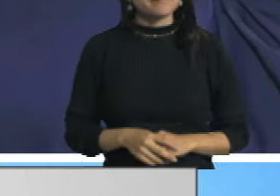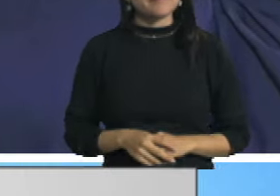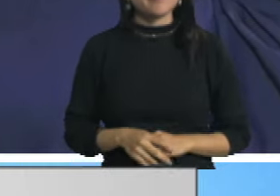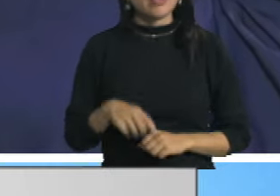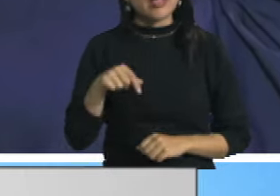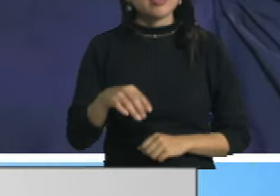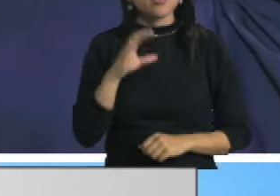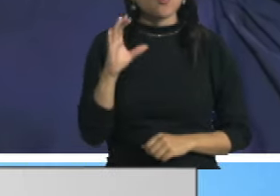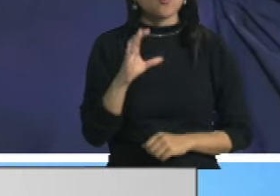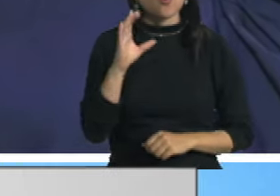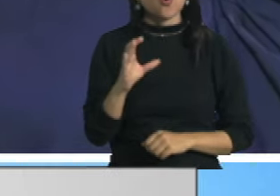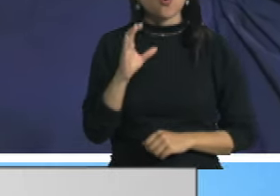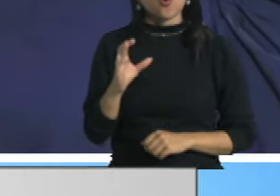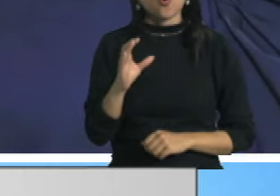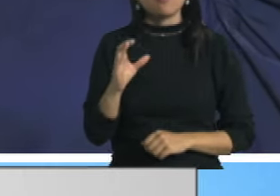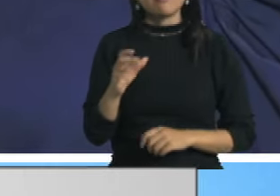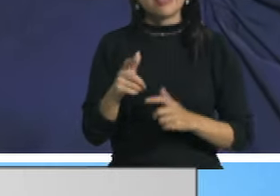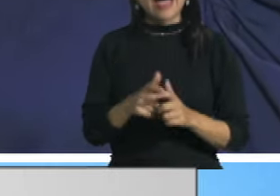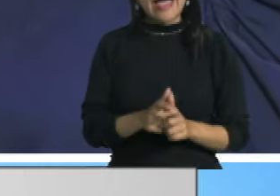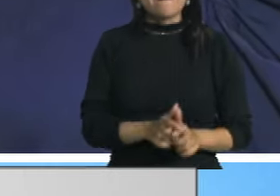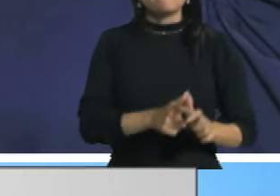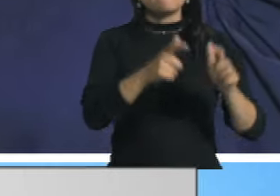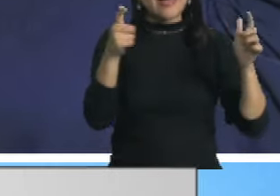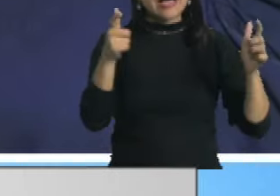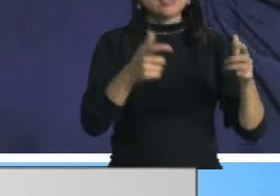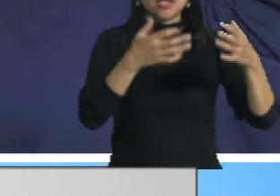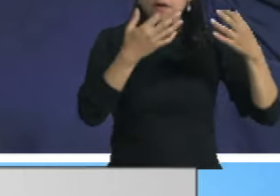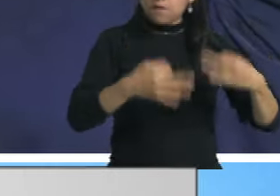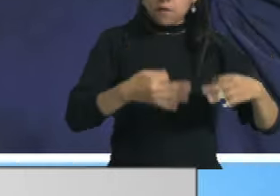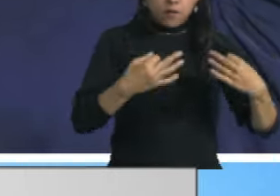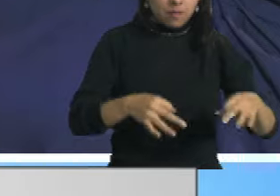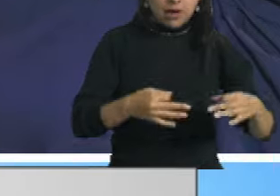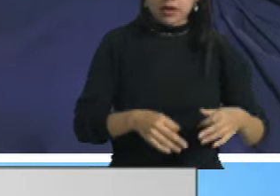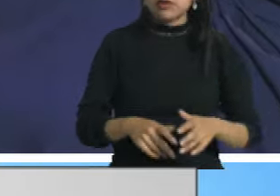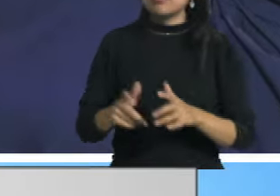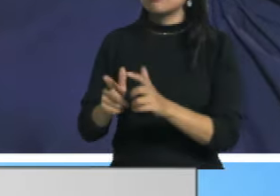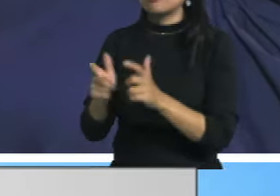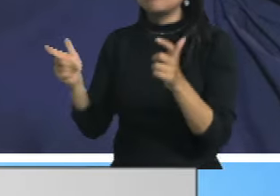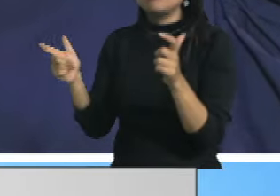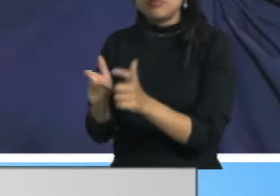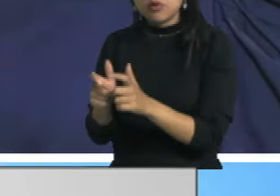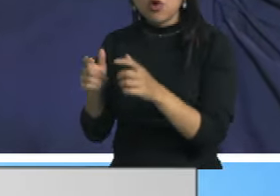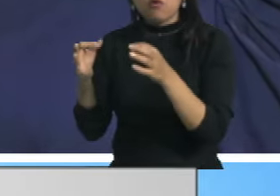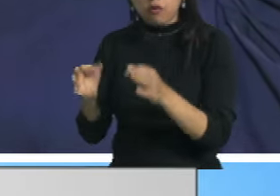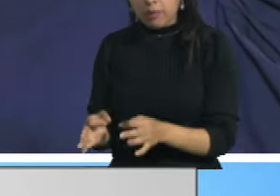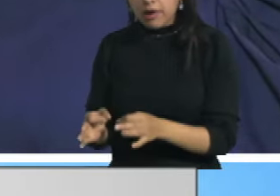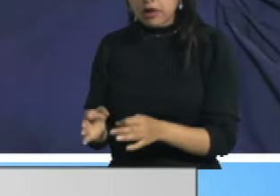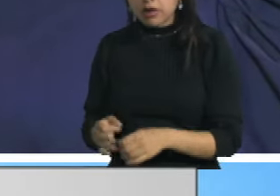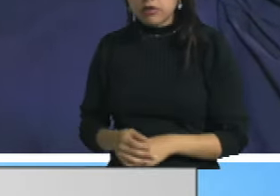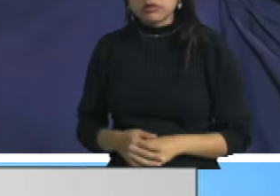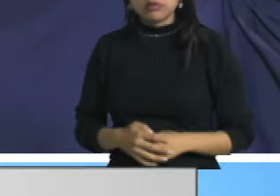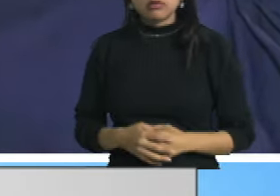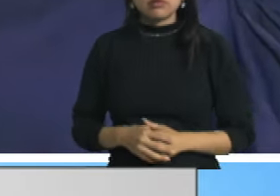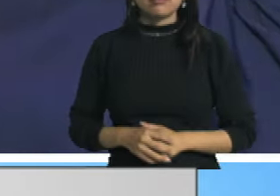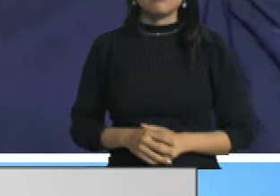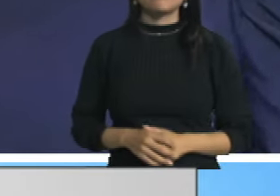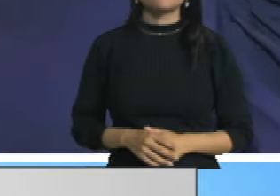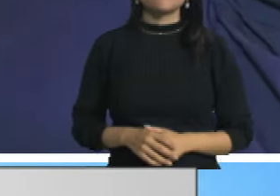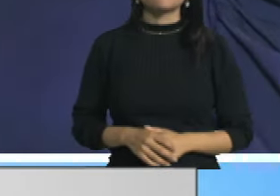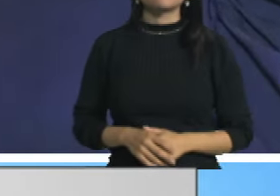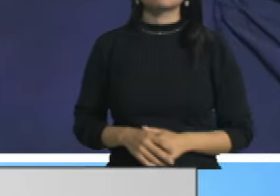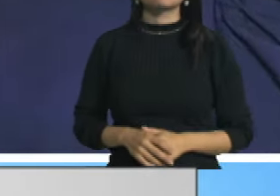informales que formales. Allí así podríamos también dar como un argumento a la población ocupada que va en aumento. Bien,